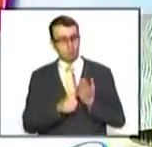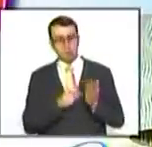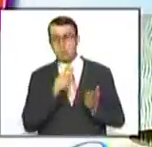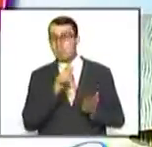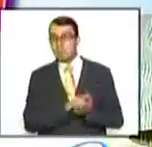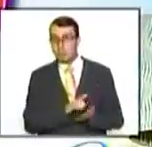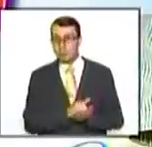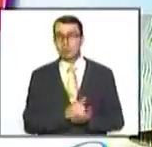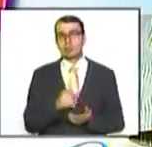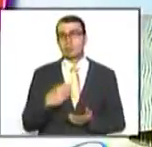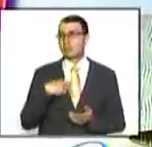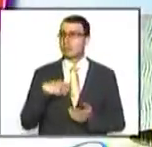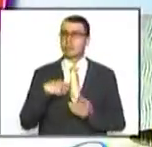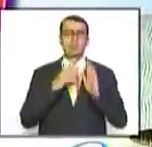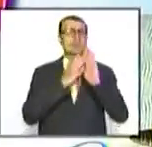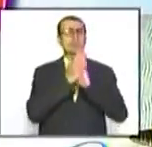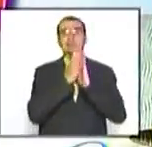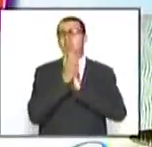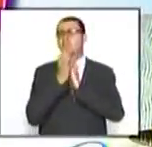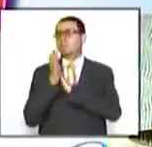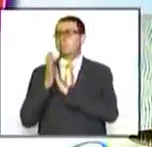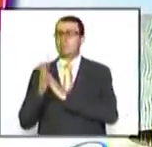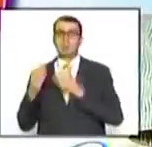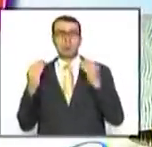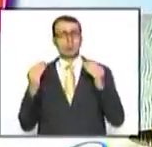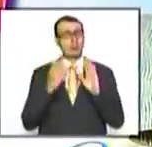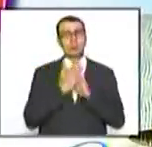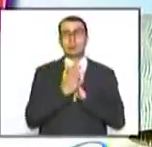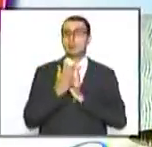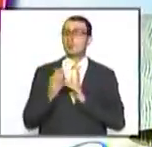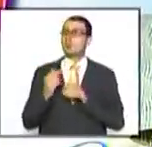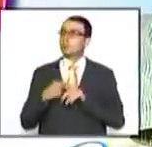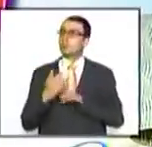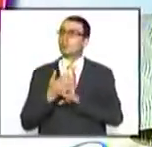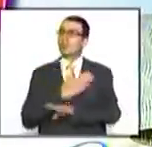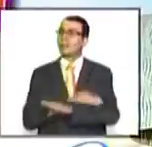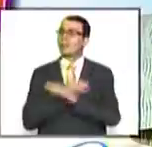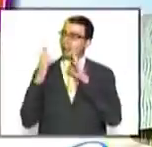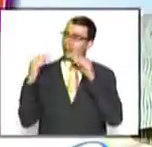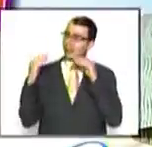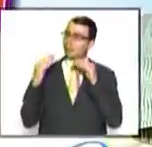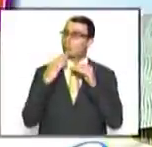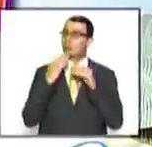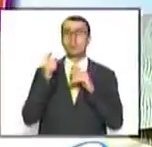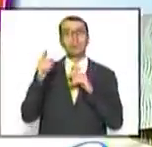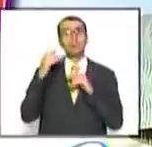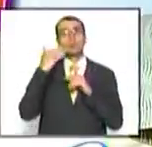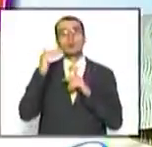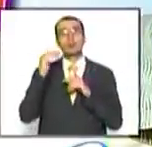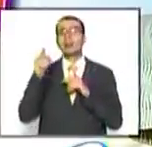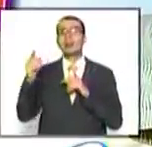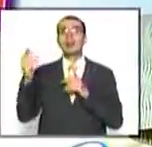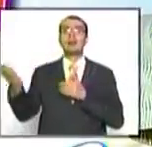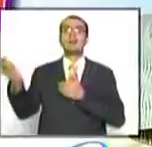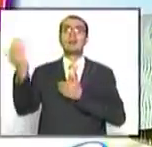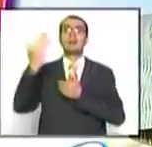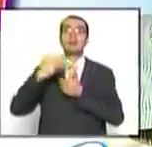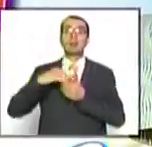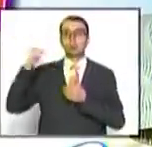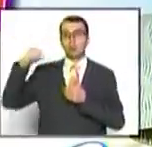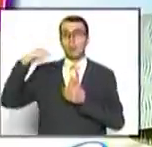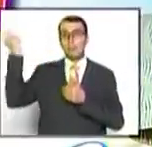una amplia difusión. Y le comentaba fuera de cámaras, la paciente que vino desde Puerto Gaitán Meta